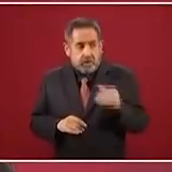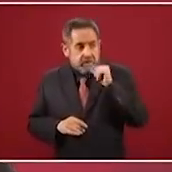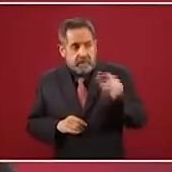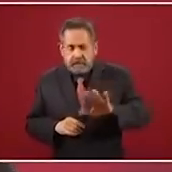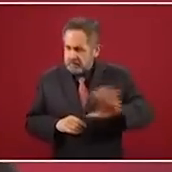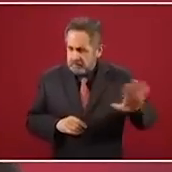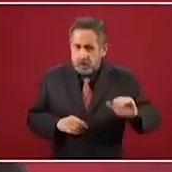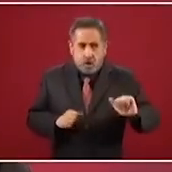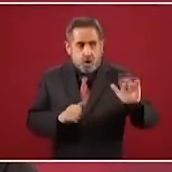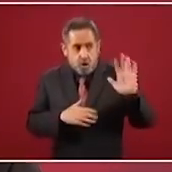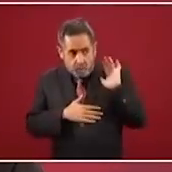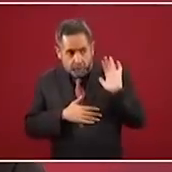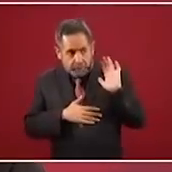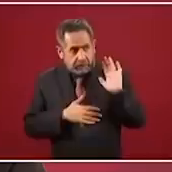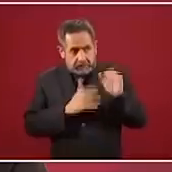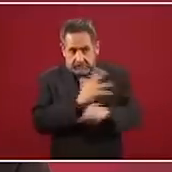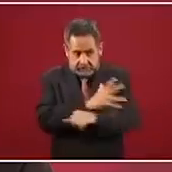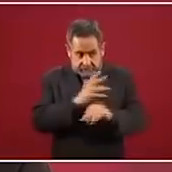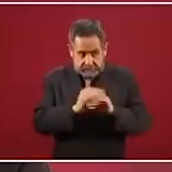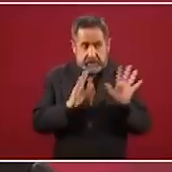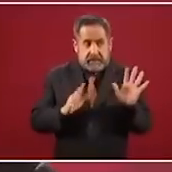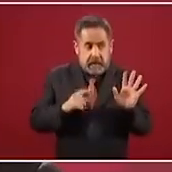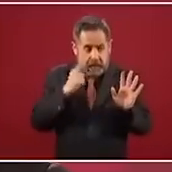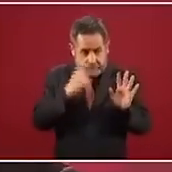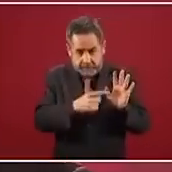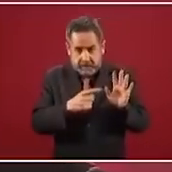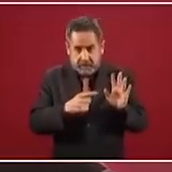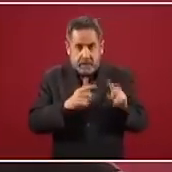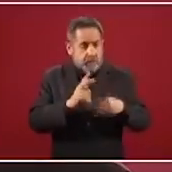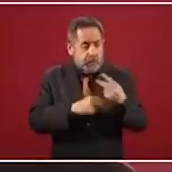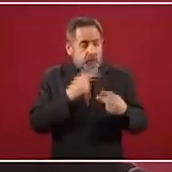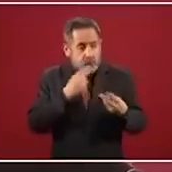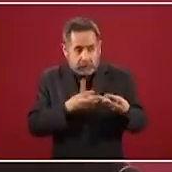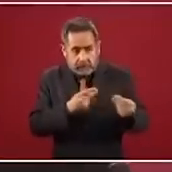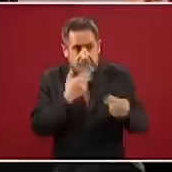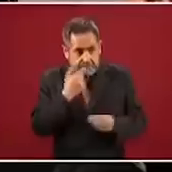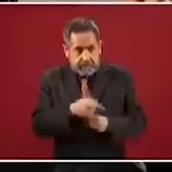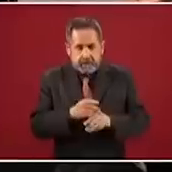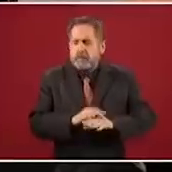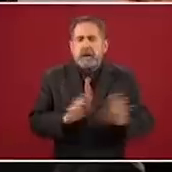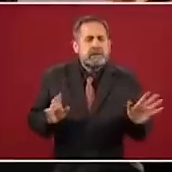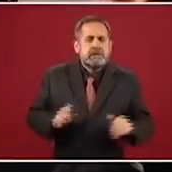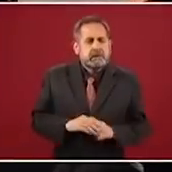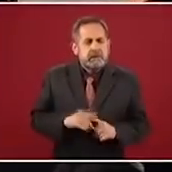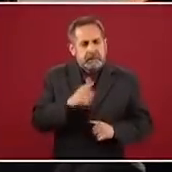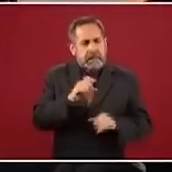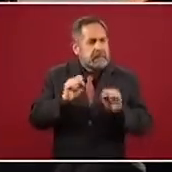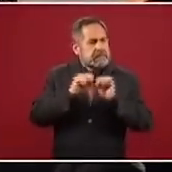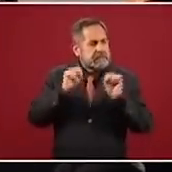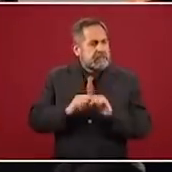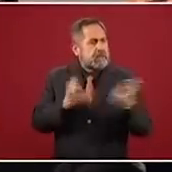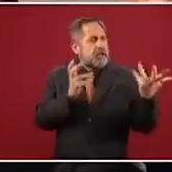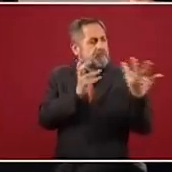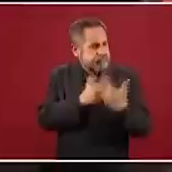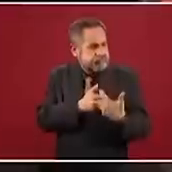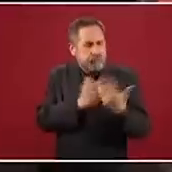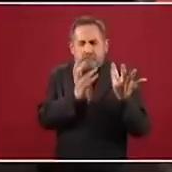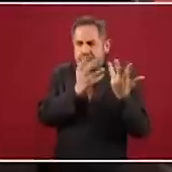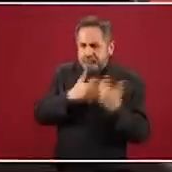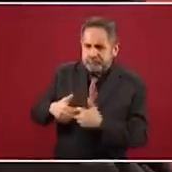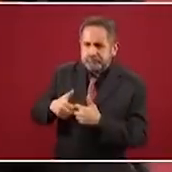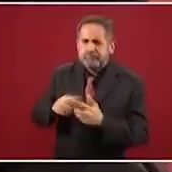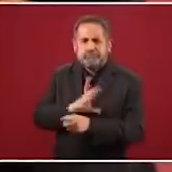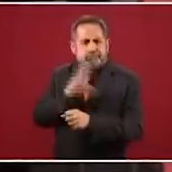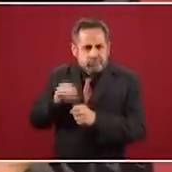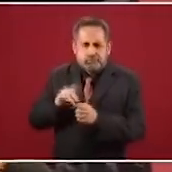se compromete en un esquema de transparencia, de claridad en el uso del gasto y a un sistema bien articulado que prioriza la